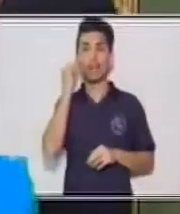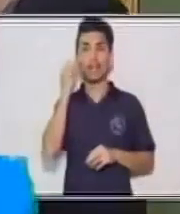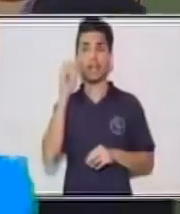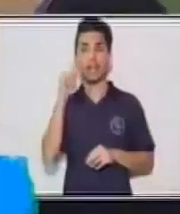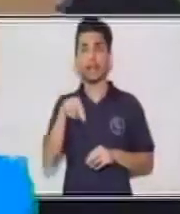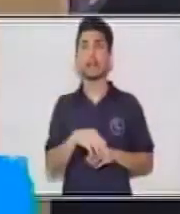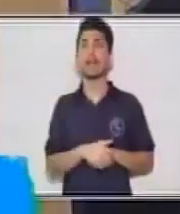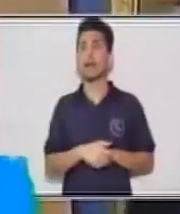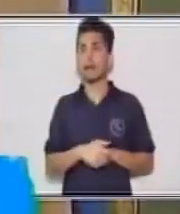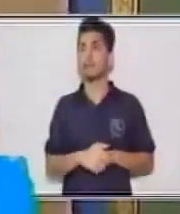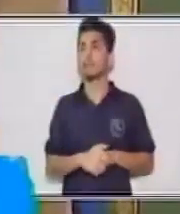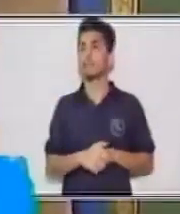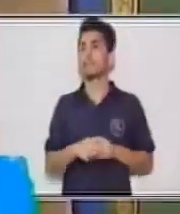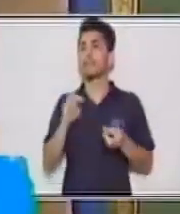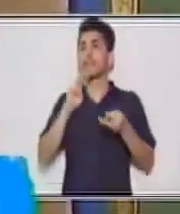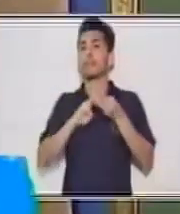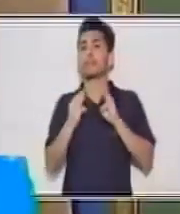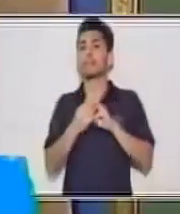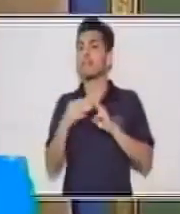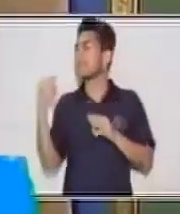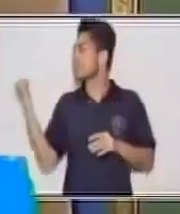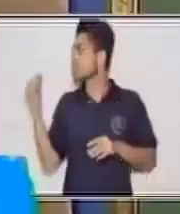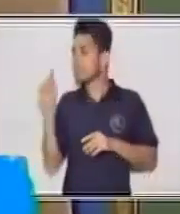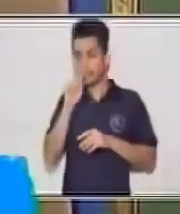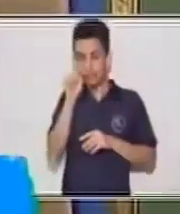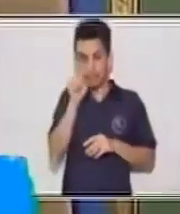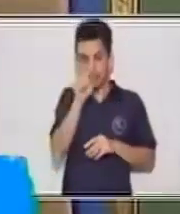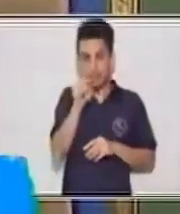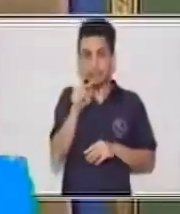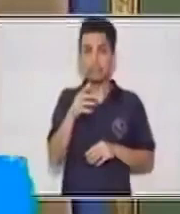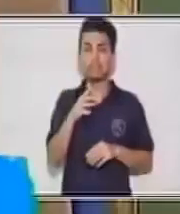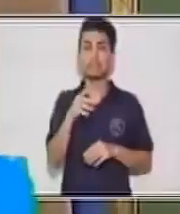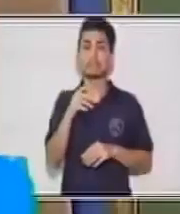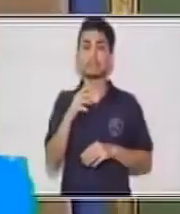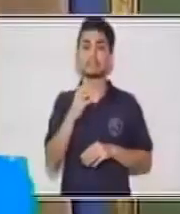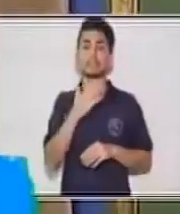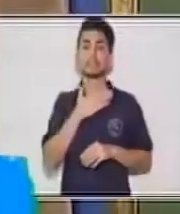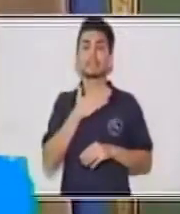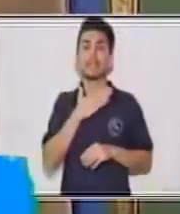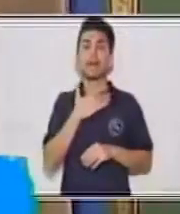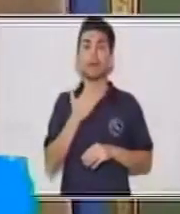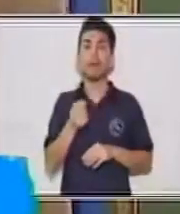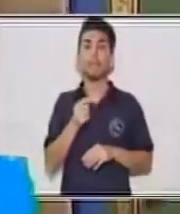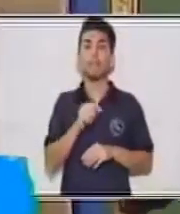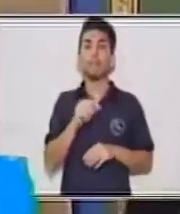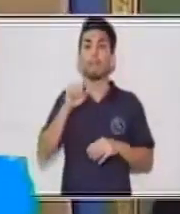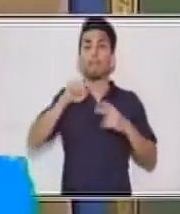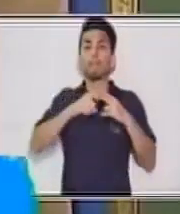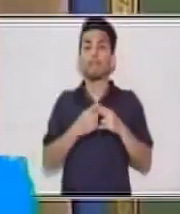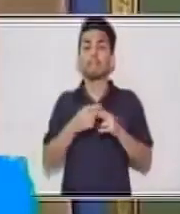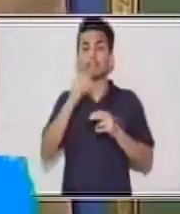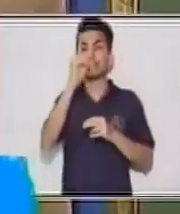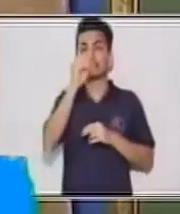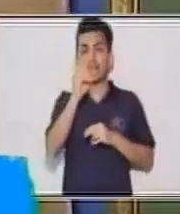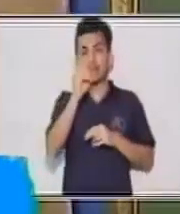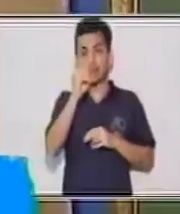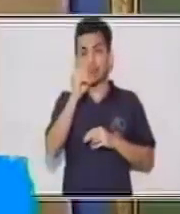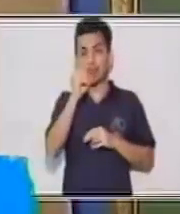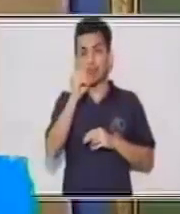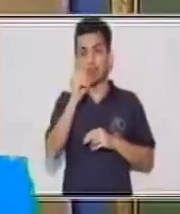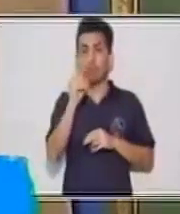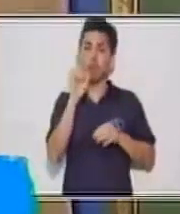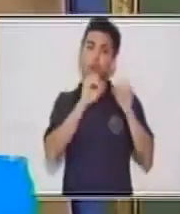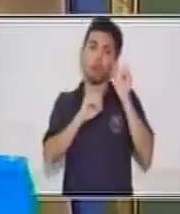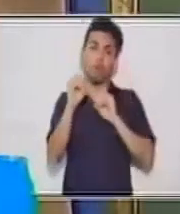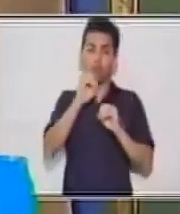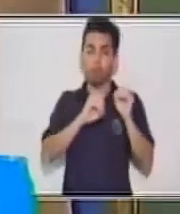en matemáticas se conoce como el punto 0,0. Entonces, si se dan cuenta ustedes,